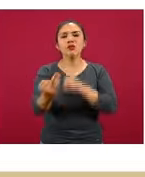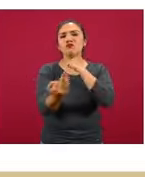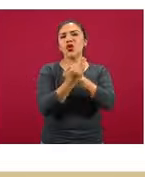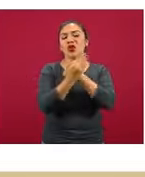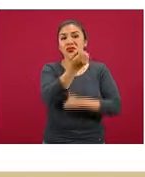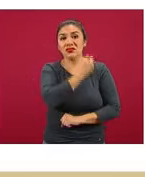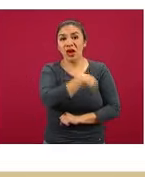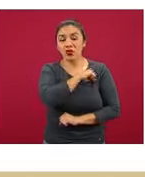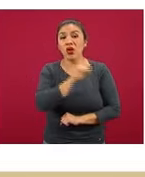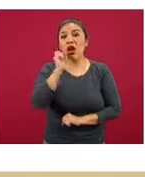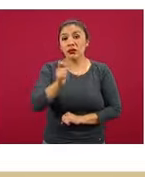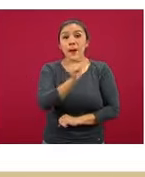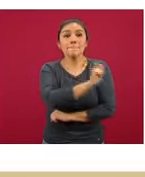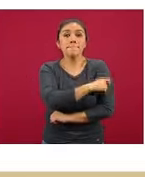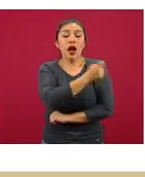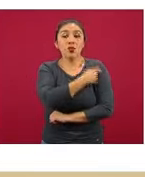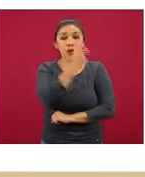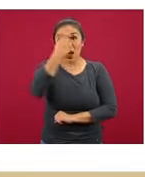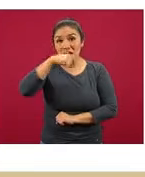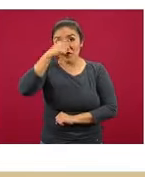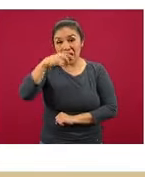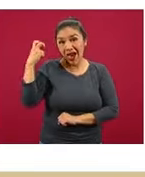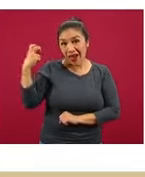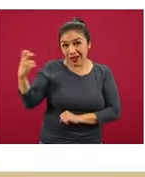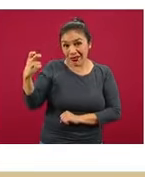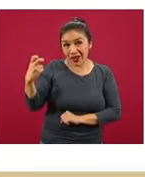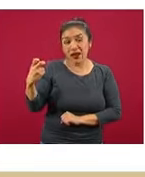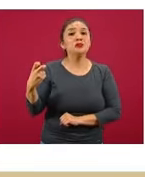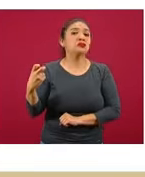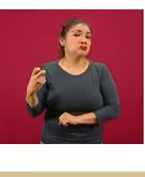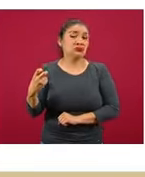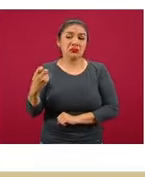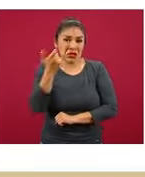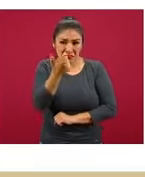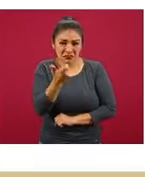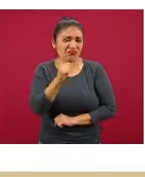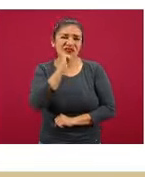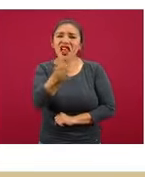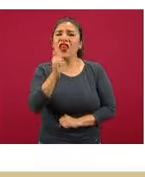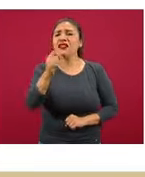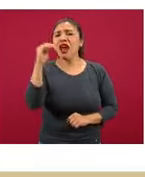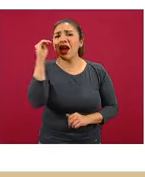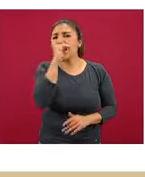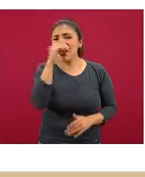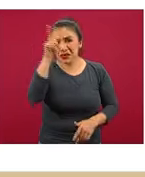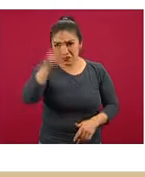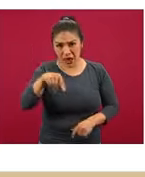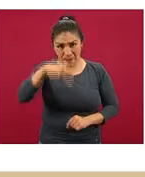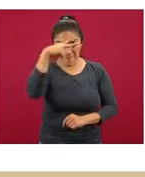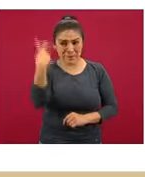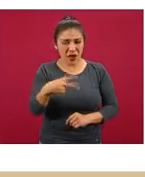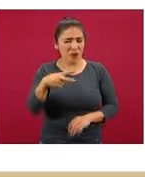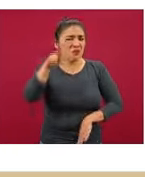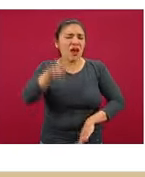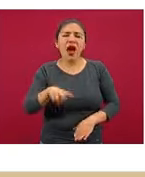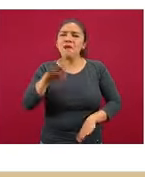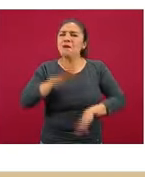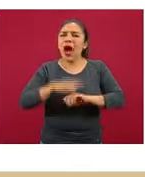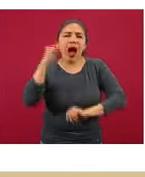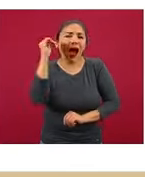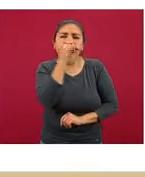es precisamente la vacuna contra influenza. Esta vacuna no tiene ningún costo. La vacuna es, en México, es completamente